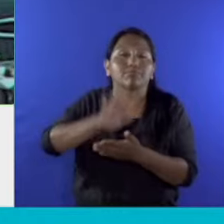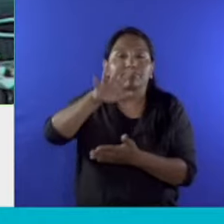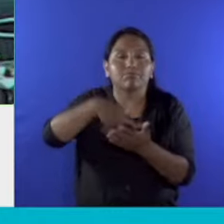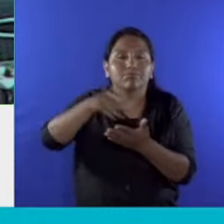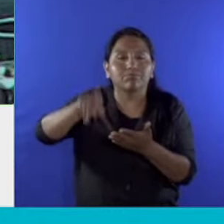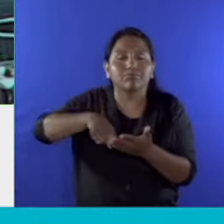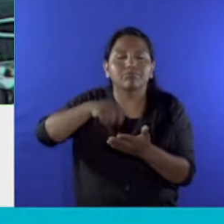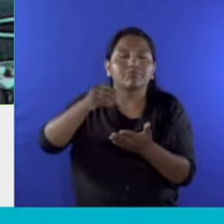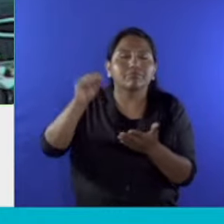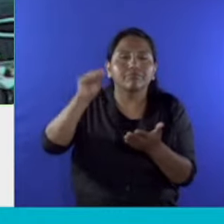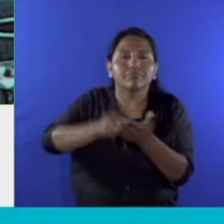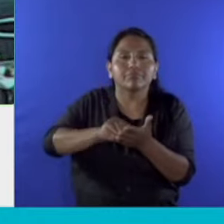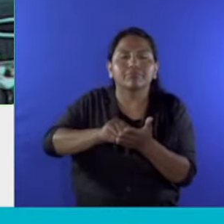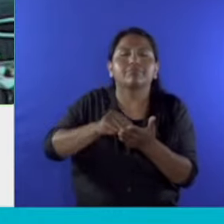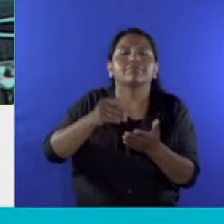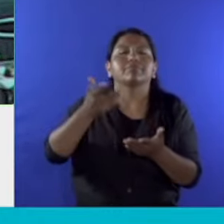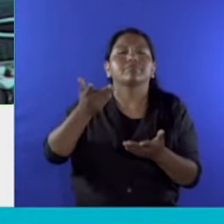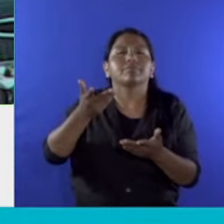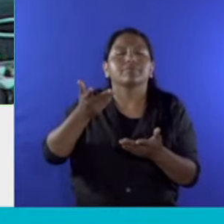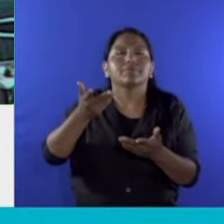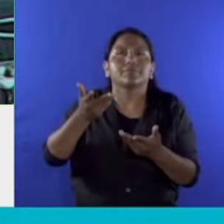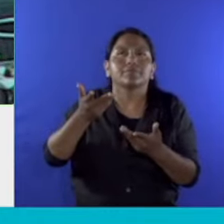las preocupaciones